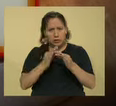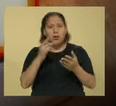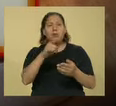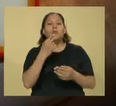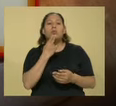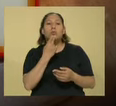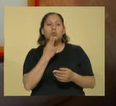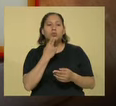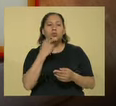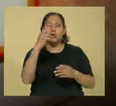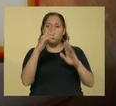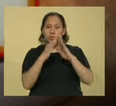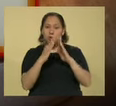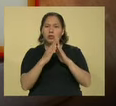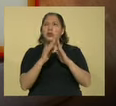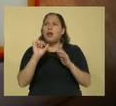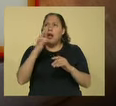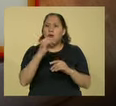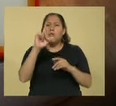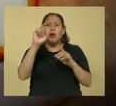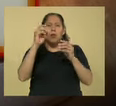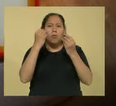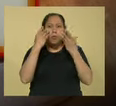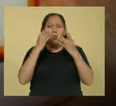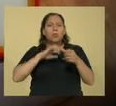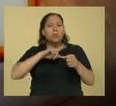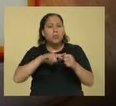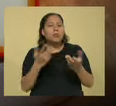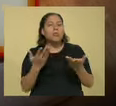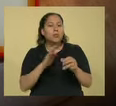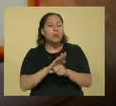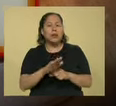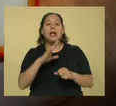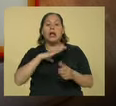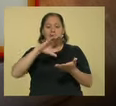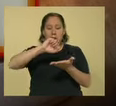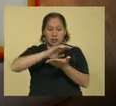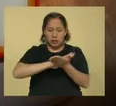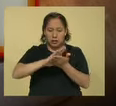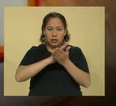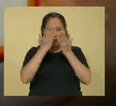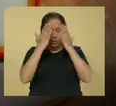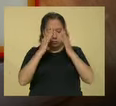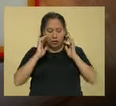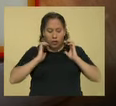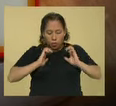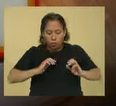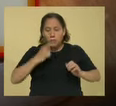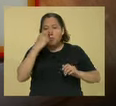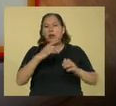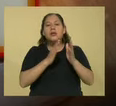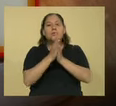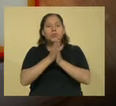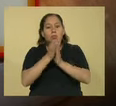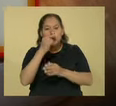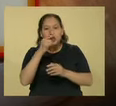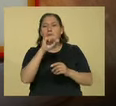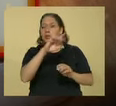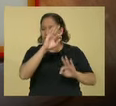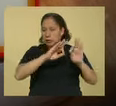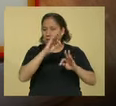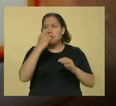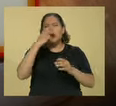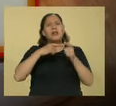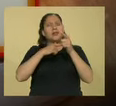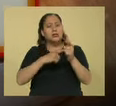uses en tu casa? ¿Algún hidratante especial? Sí, tenemos una crema corporal de chocolate que va con este tratamiento para